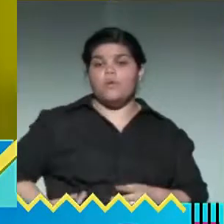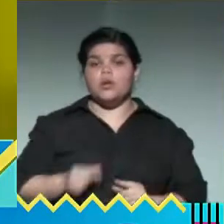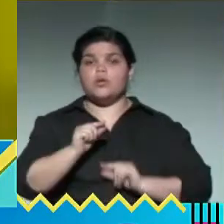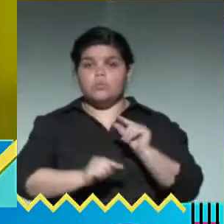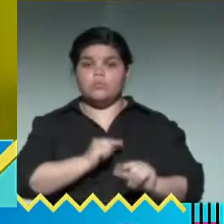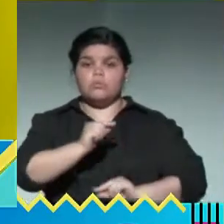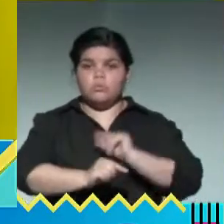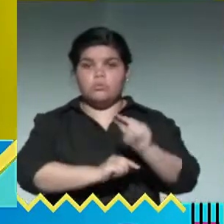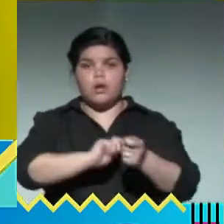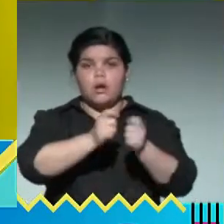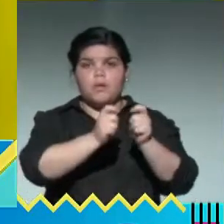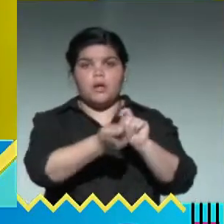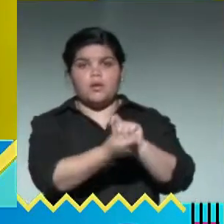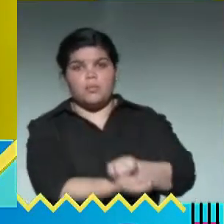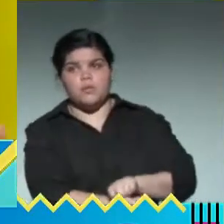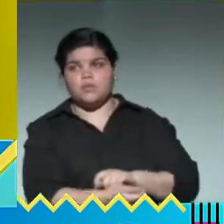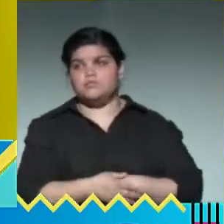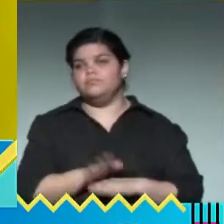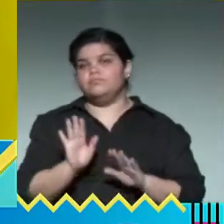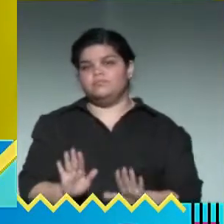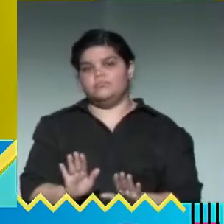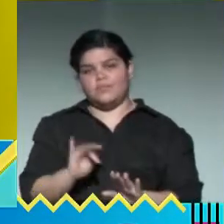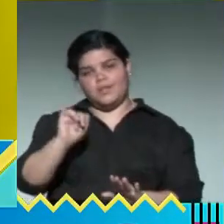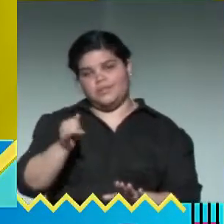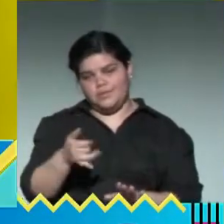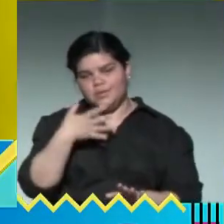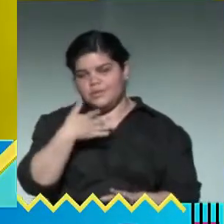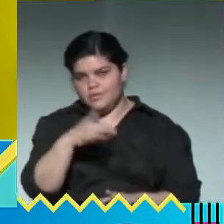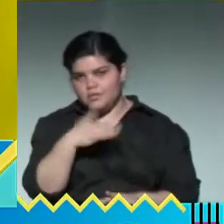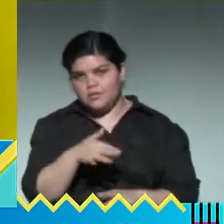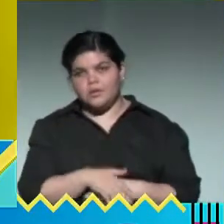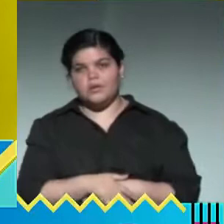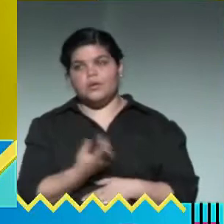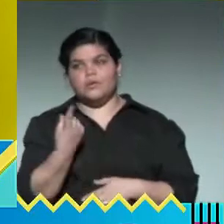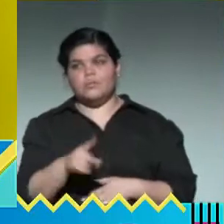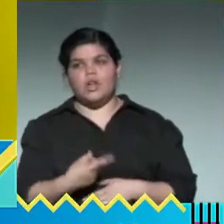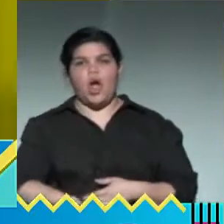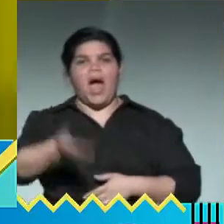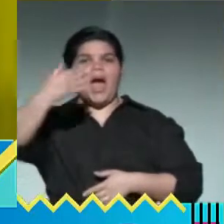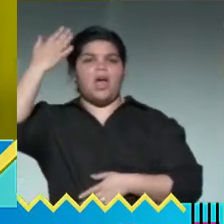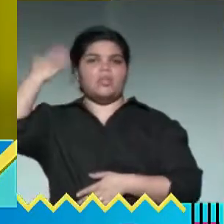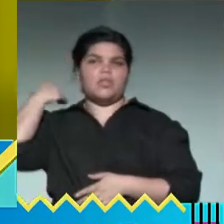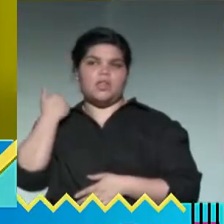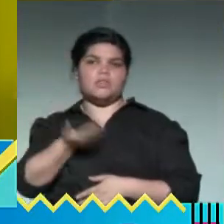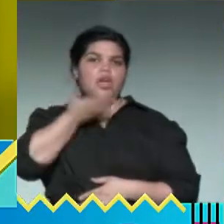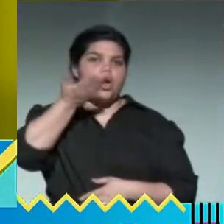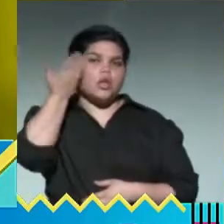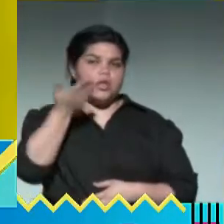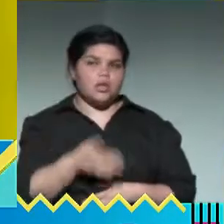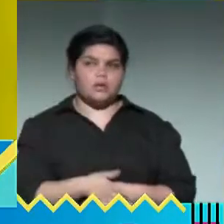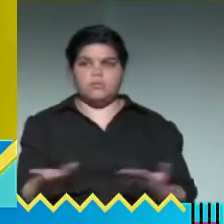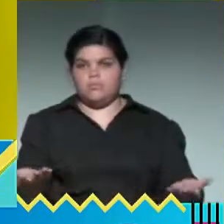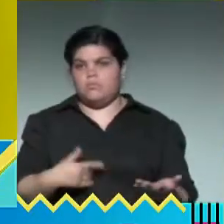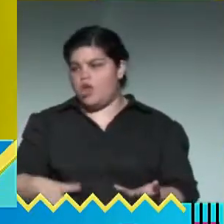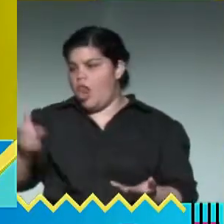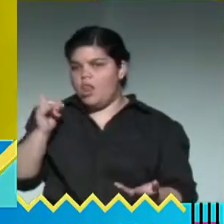pasando el tiempo. Bueno, entonces, está bien, lo que pasa es que ahí hay varias, digo, hoy hablar así para atrás, digamos, no, hay seguro, muchas con teorías, el diario digamos. del lunes es re fácil. Totalmente,